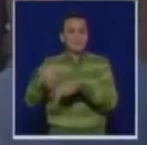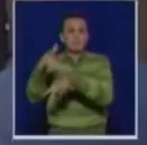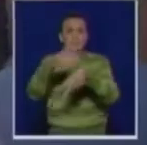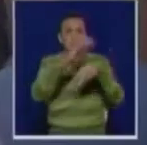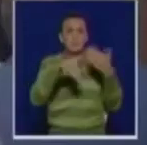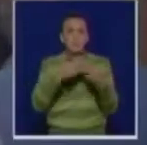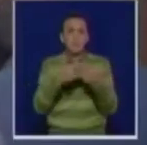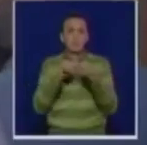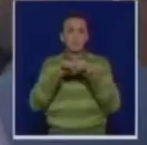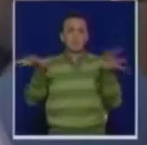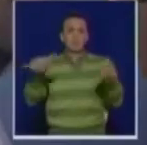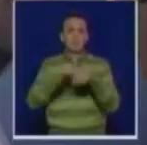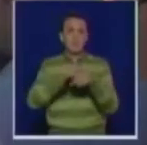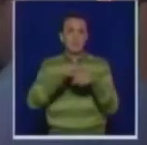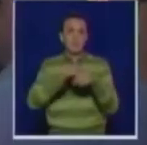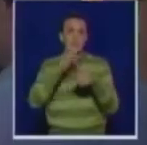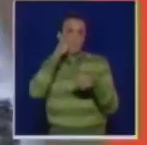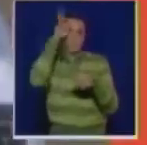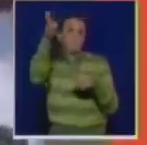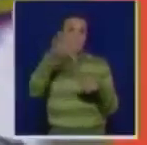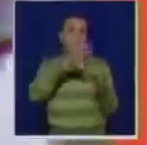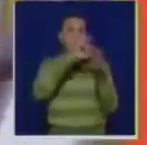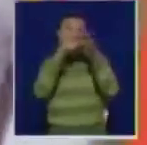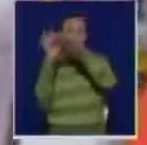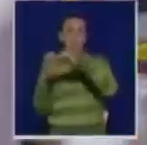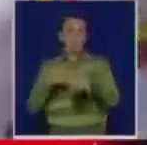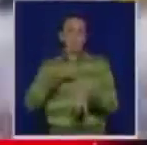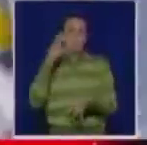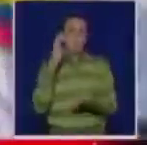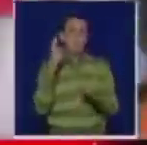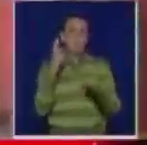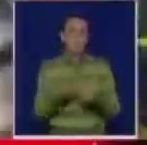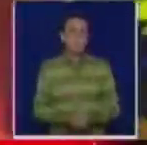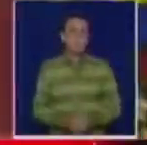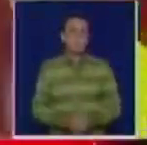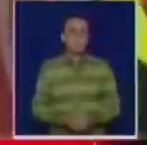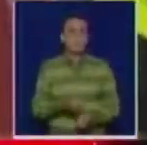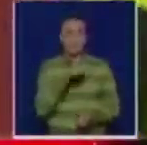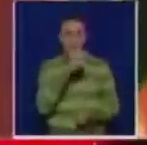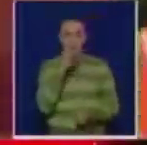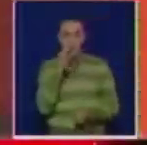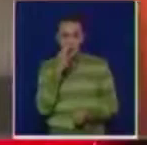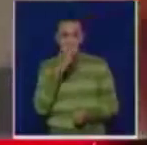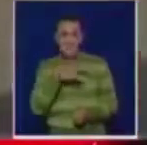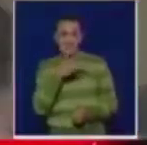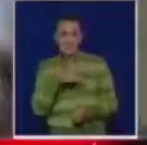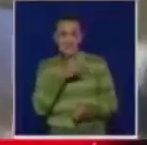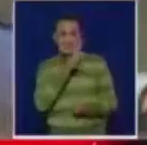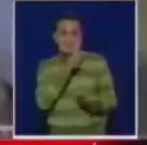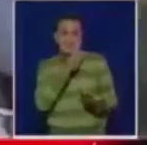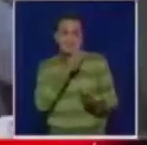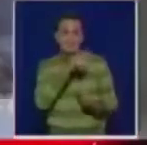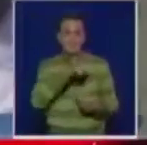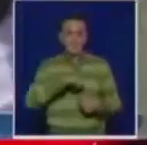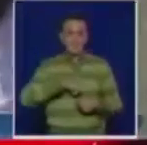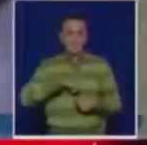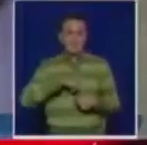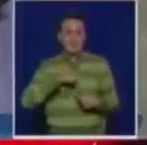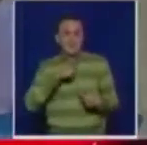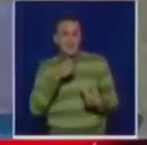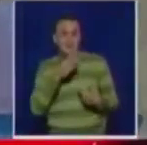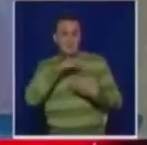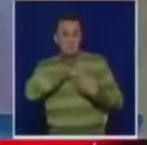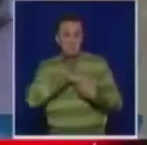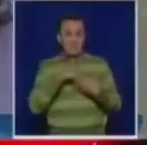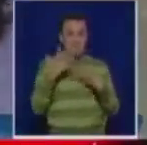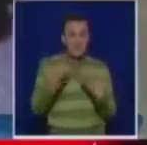puedan pensar en algún momento en ser medallistas olímpicos. Pero sin importar el amor que siente por el bicicross, se ha dejado contagiar por otros deportes que